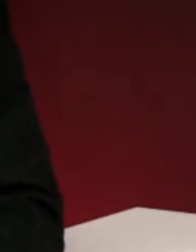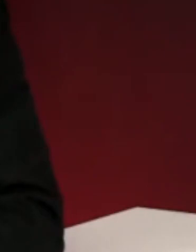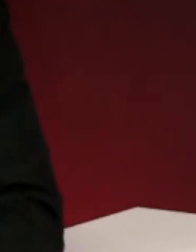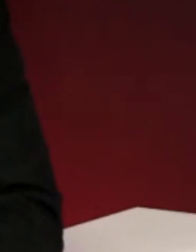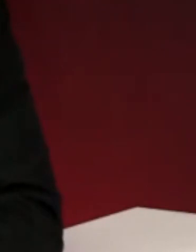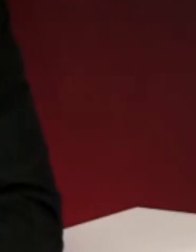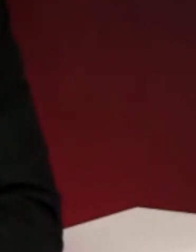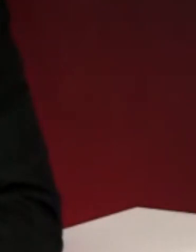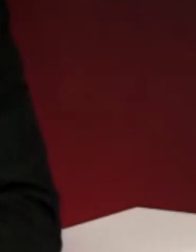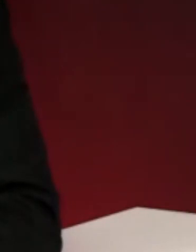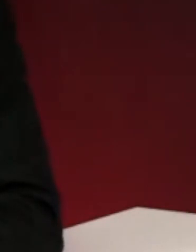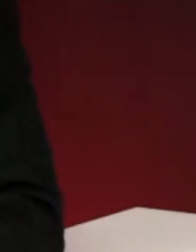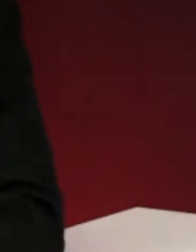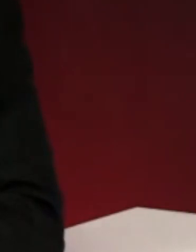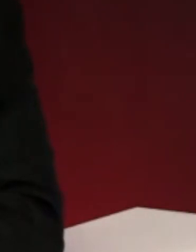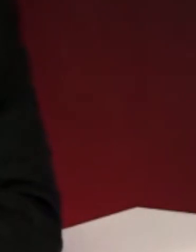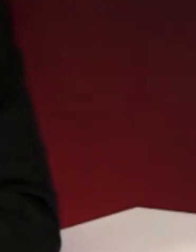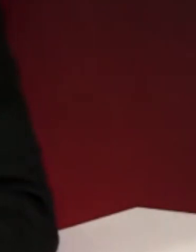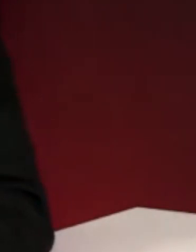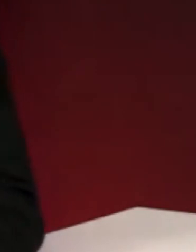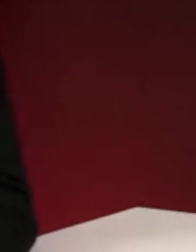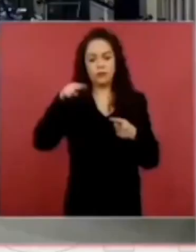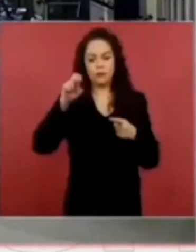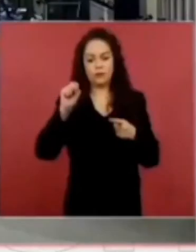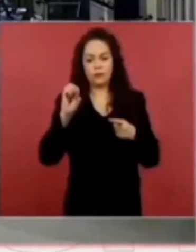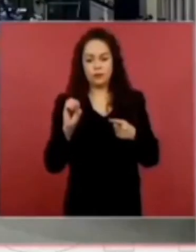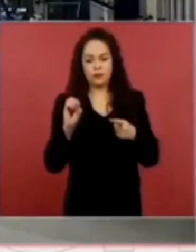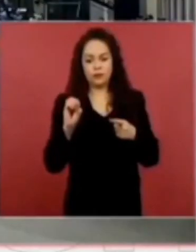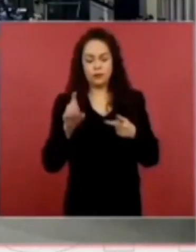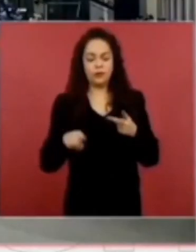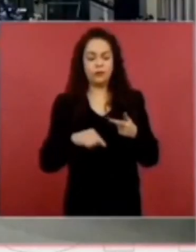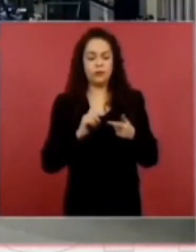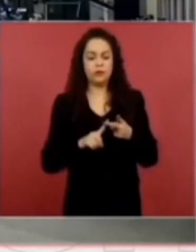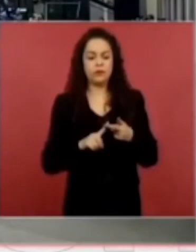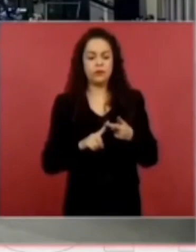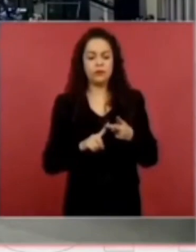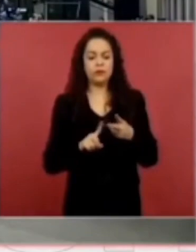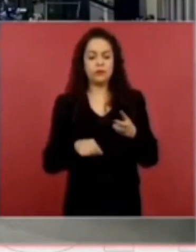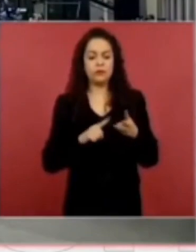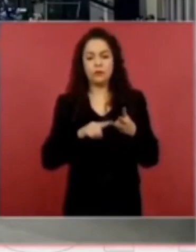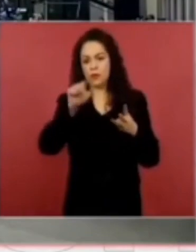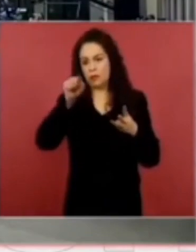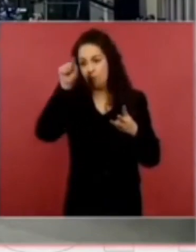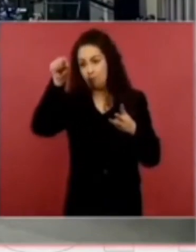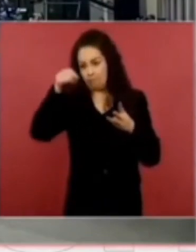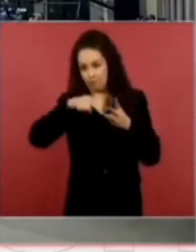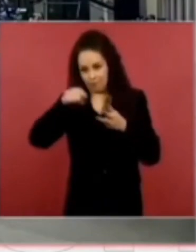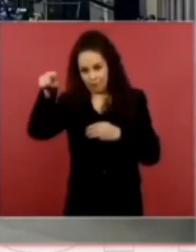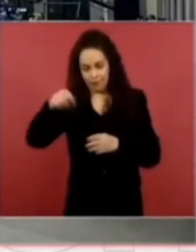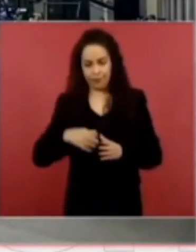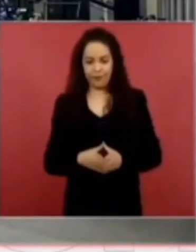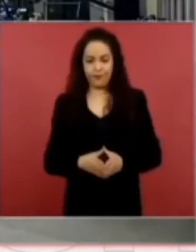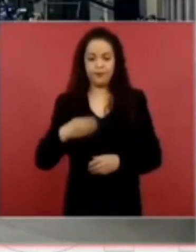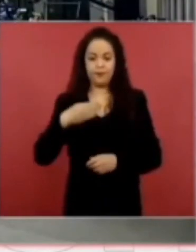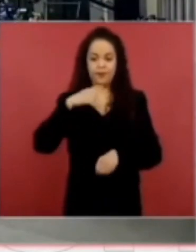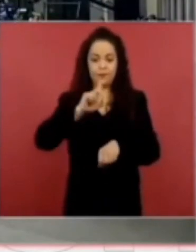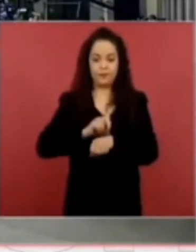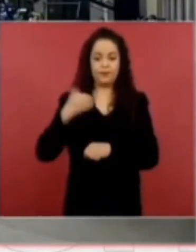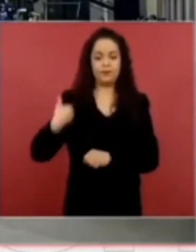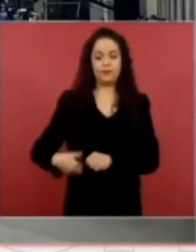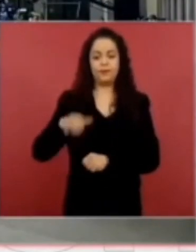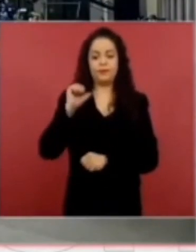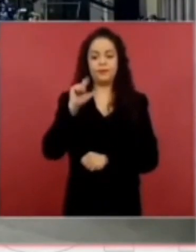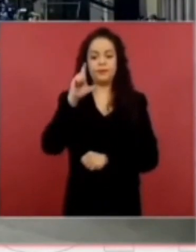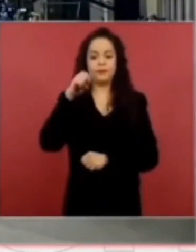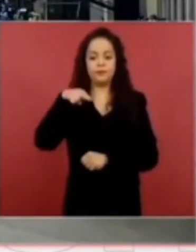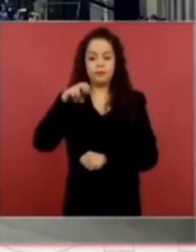de Israel en nuestro país. Y luego vamos contigo. Buenos días, presidente. Alonso Urrutia, del